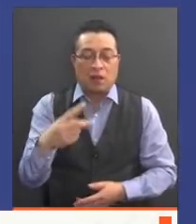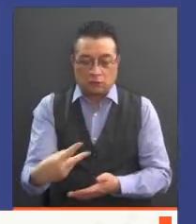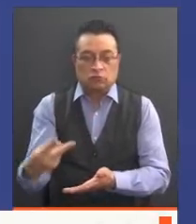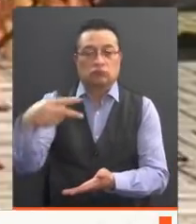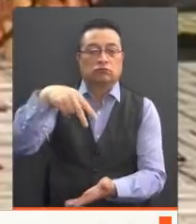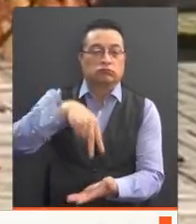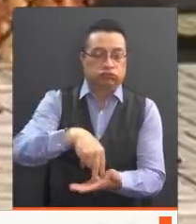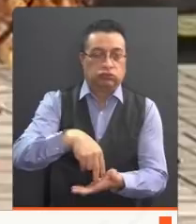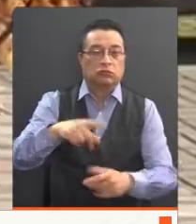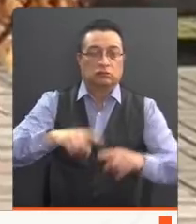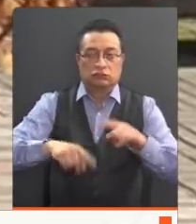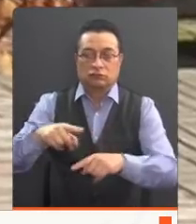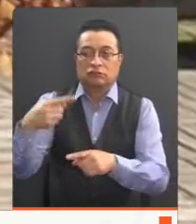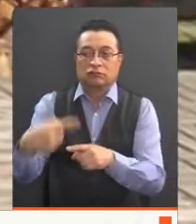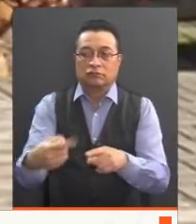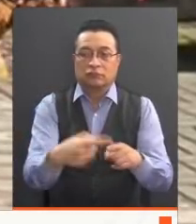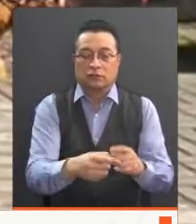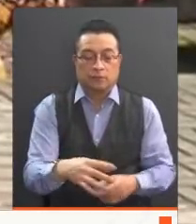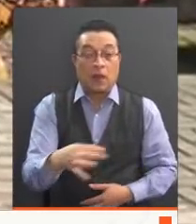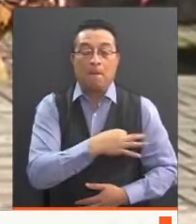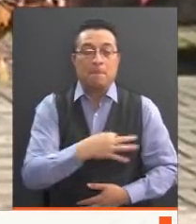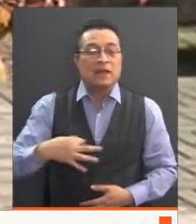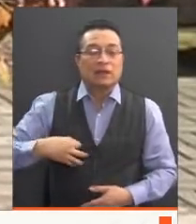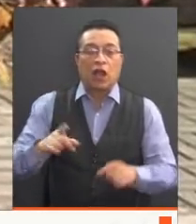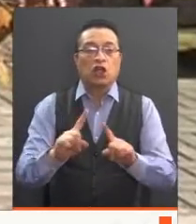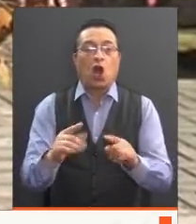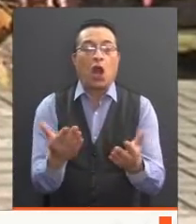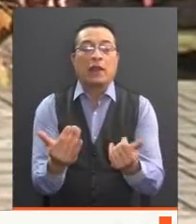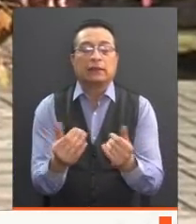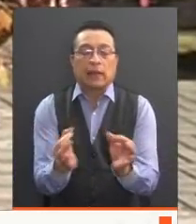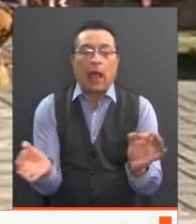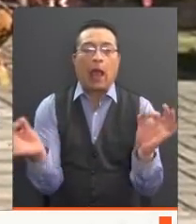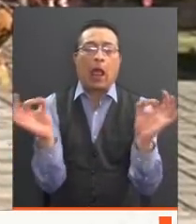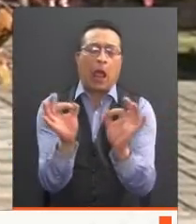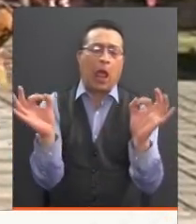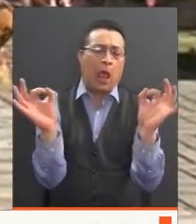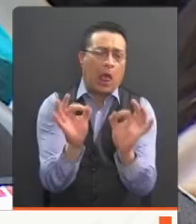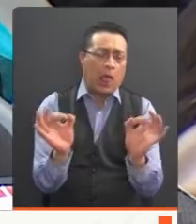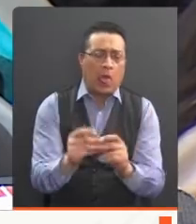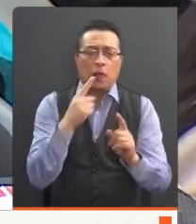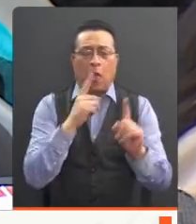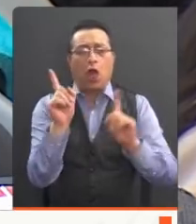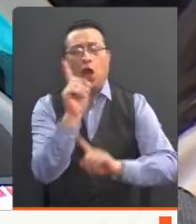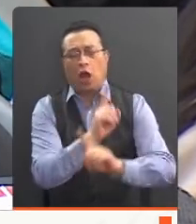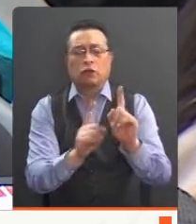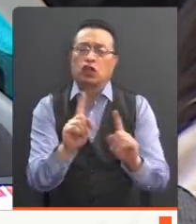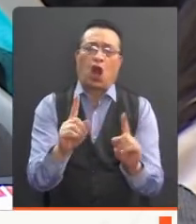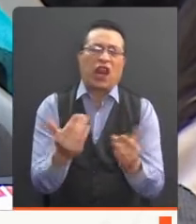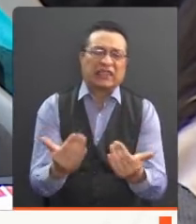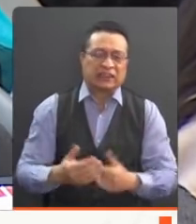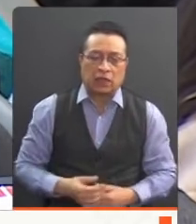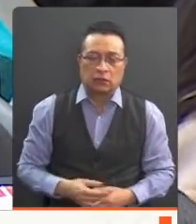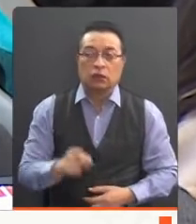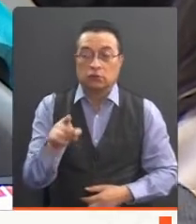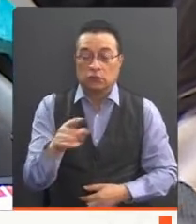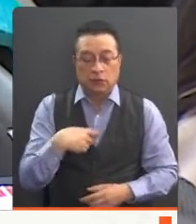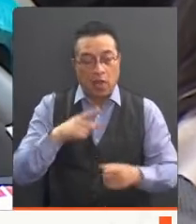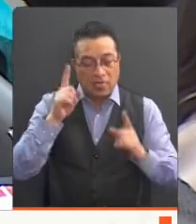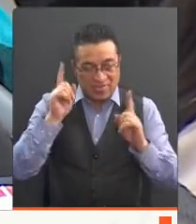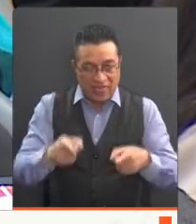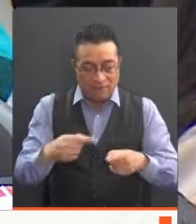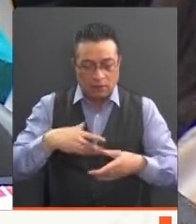distintos territorios. Ministra, no necesitamos más explicaciones ni justificaciones. Lo que creo que se debe hacer es una